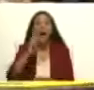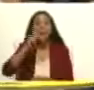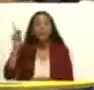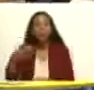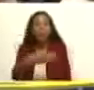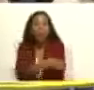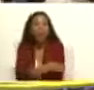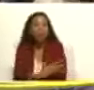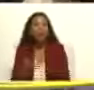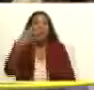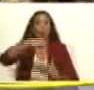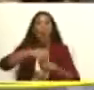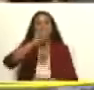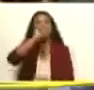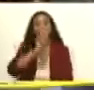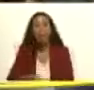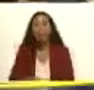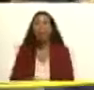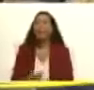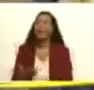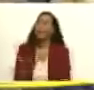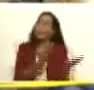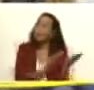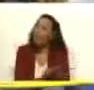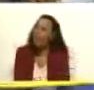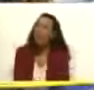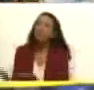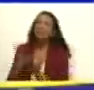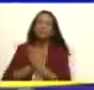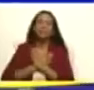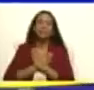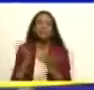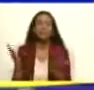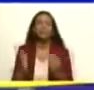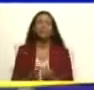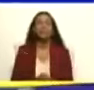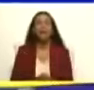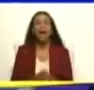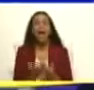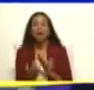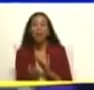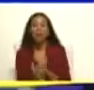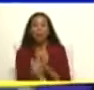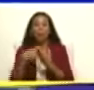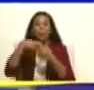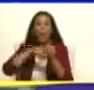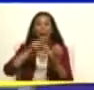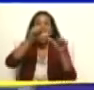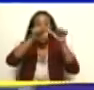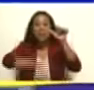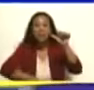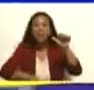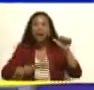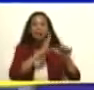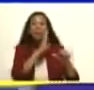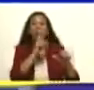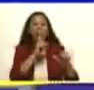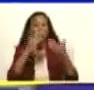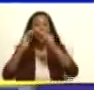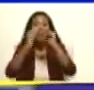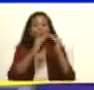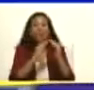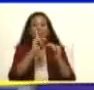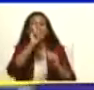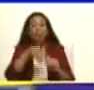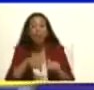de oposición se han sumado y le damos la bienvenida. Entonces, bueno, aquí se puede cargar el listado de tu comunidad, pero